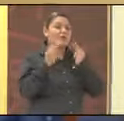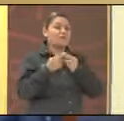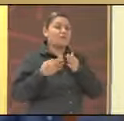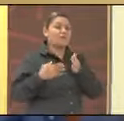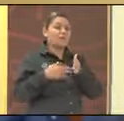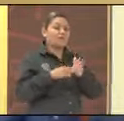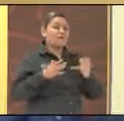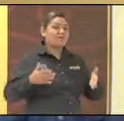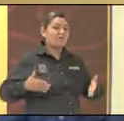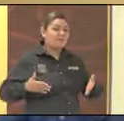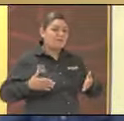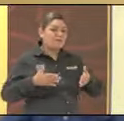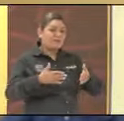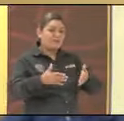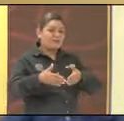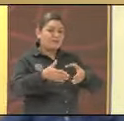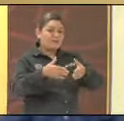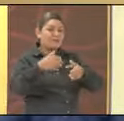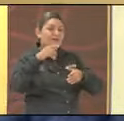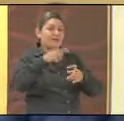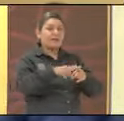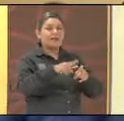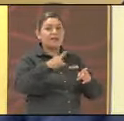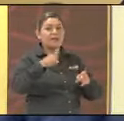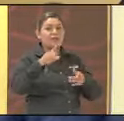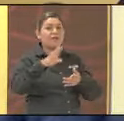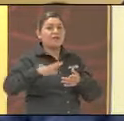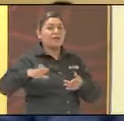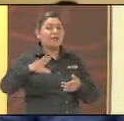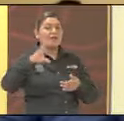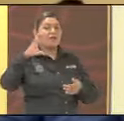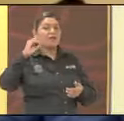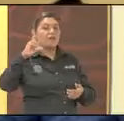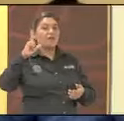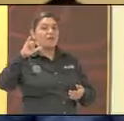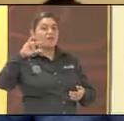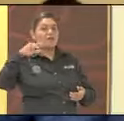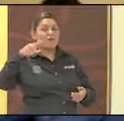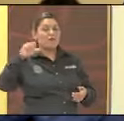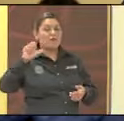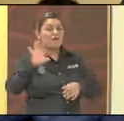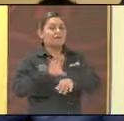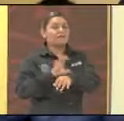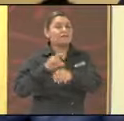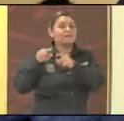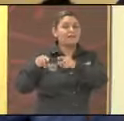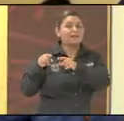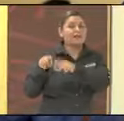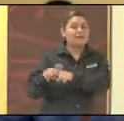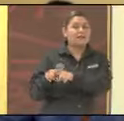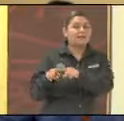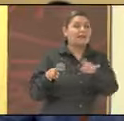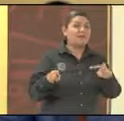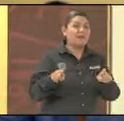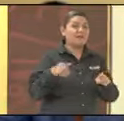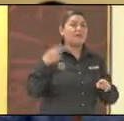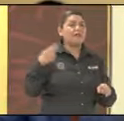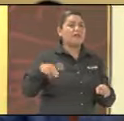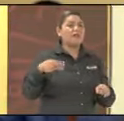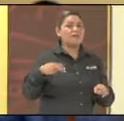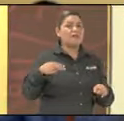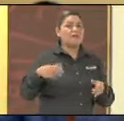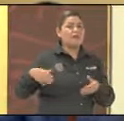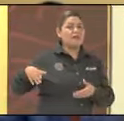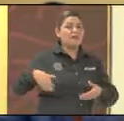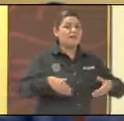que va allá a Estación Colonia, pasa, que llega por la termoeléctrica, ahí aprobamos ponerle el nombre de Camino